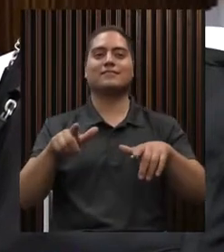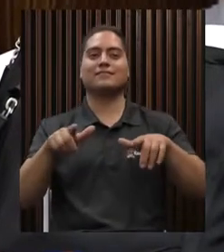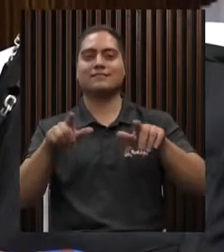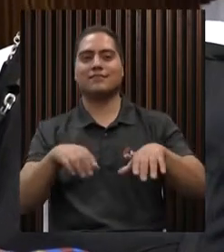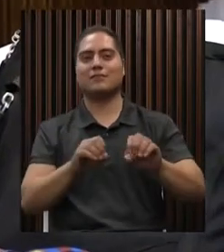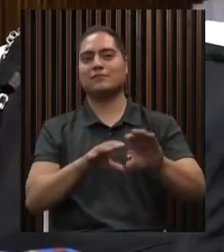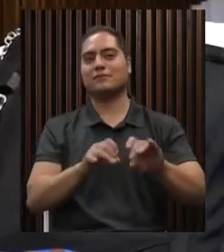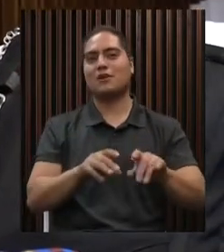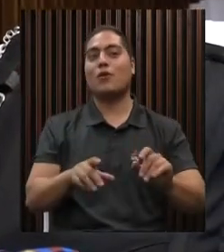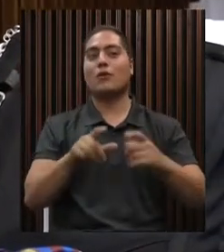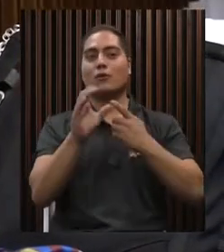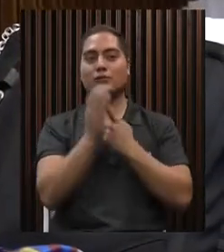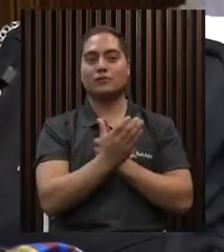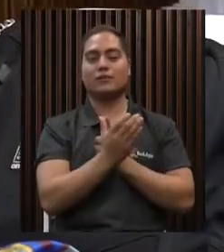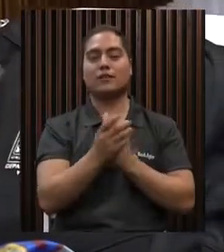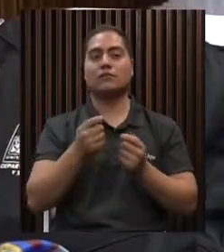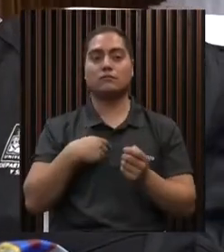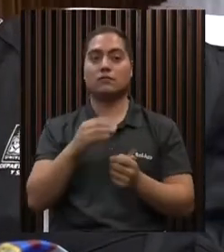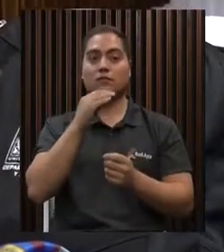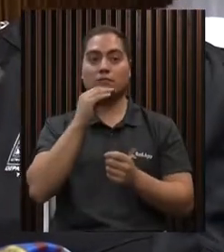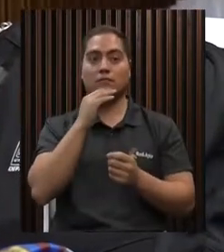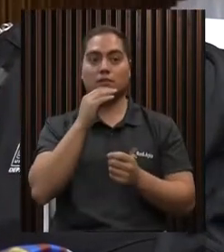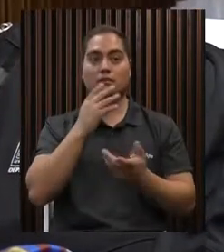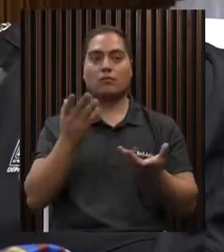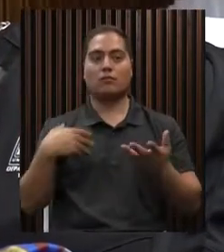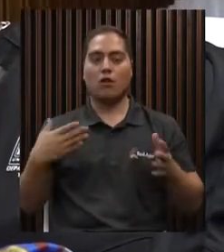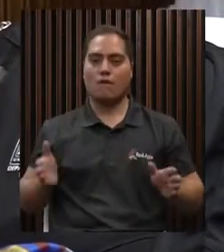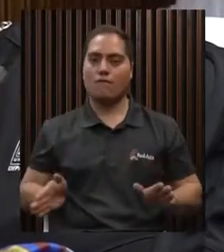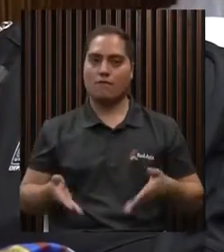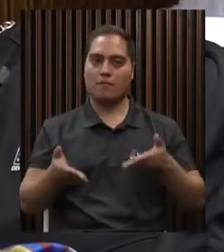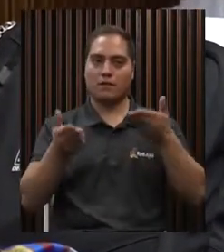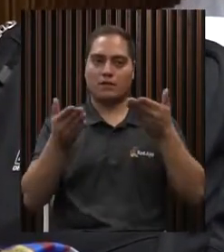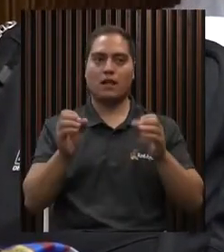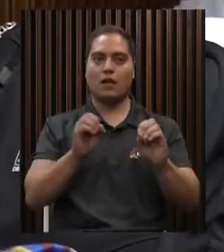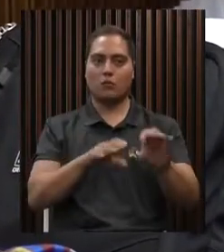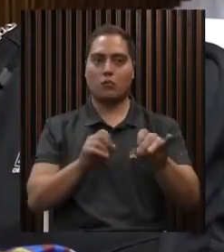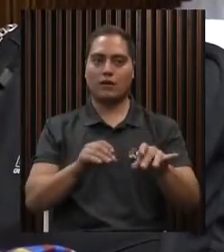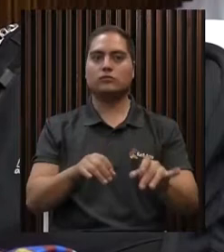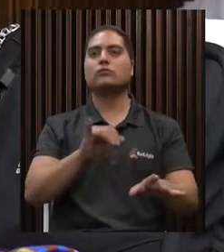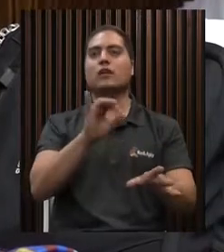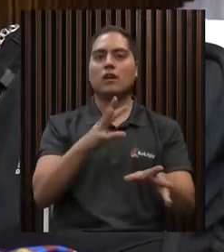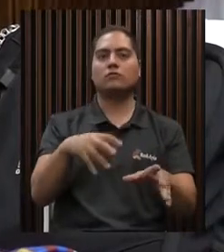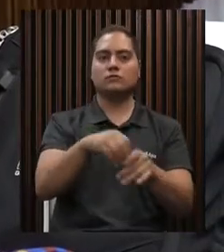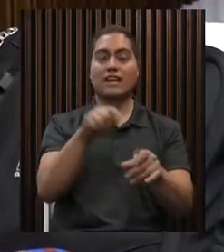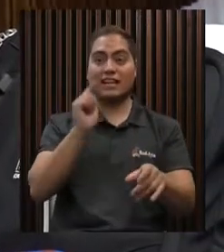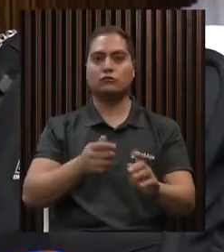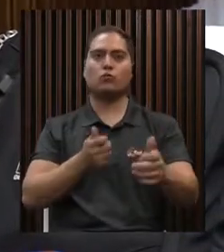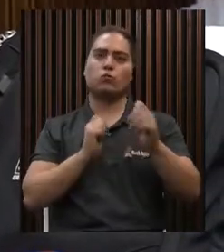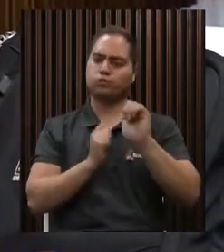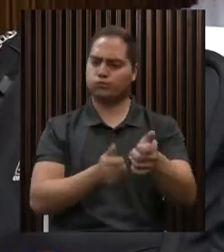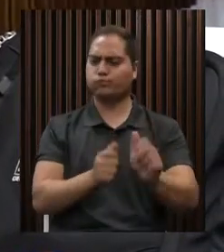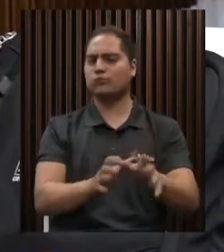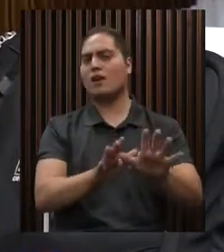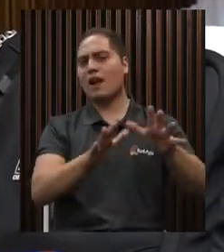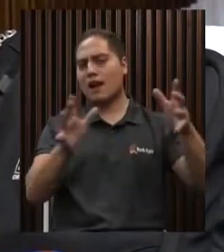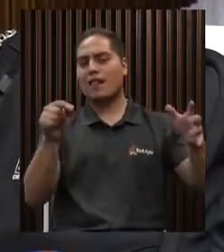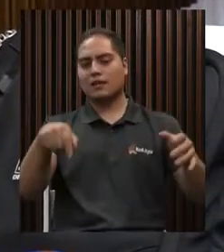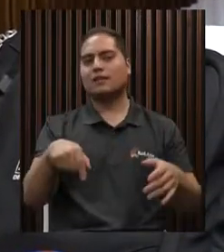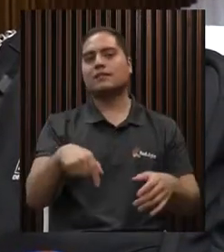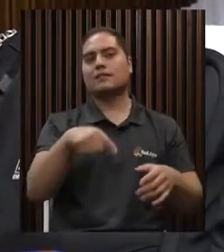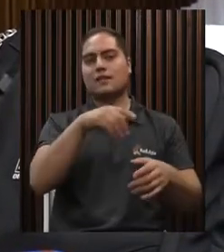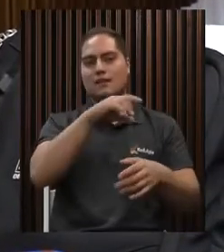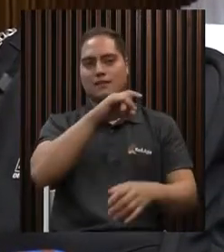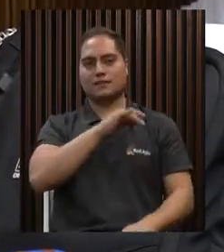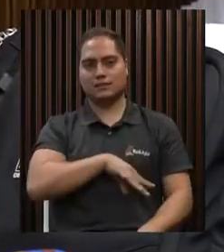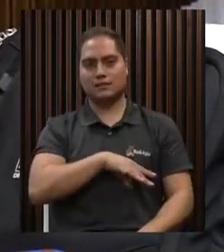cómo, a través de las artes, fomentar una educación más inclusiva, que es un gran desafío que se está viviendo ahora en nuestro país, especialmente en